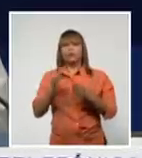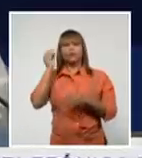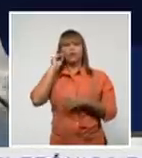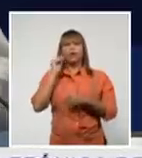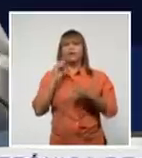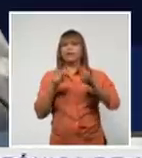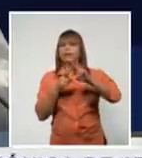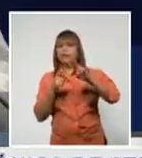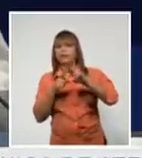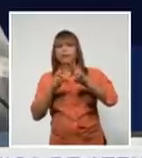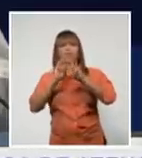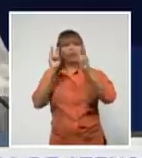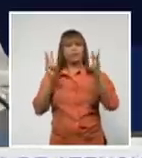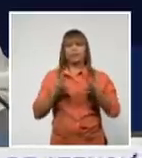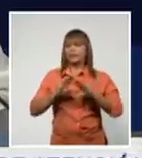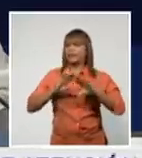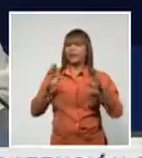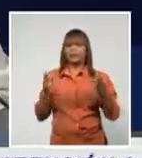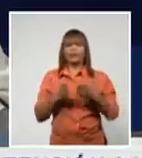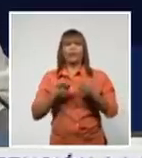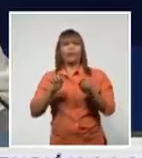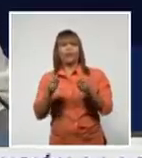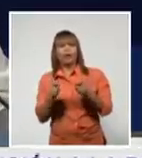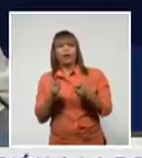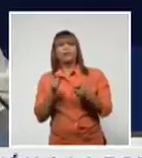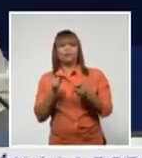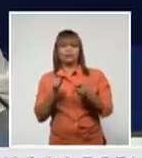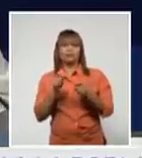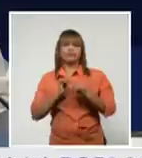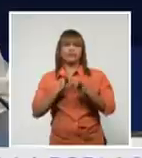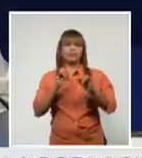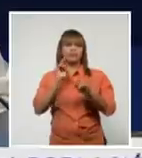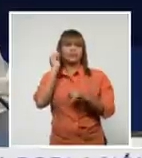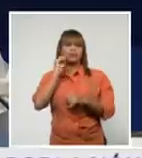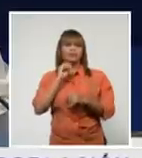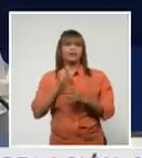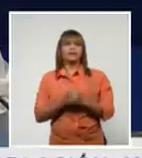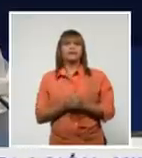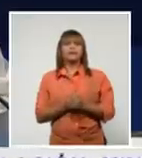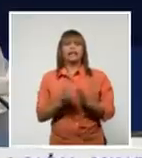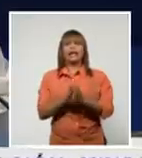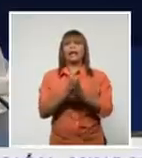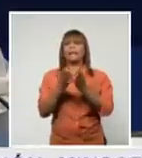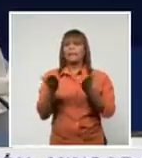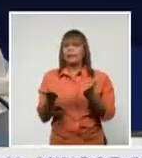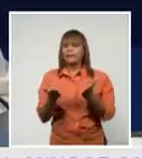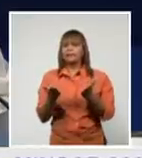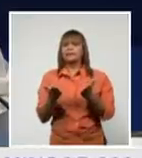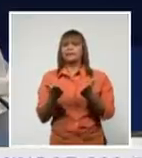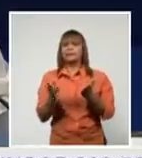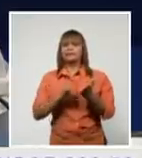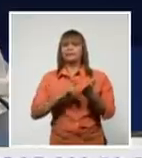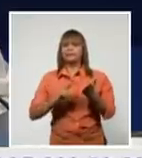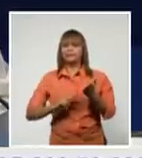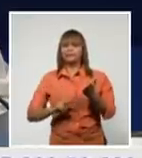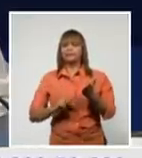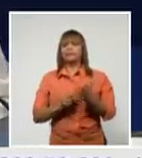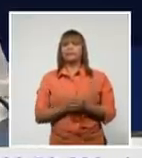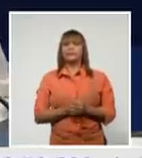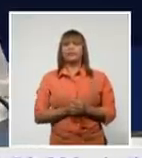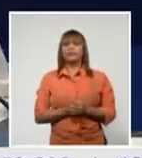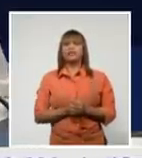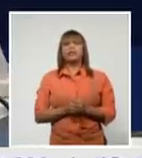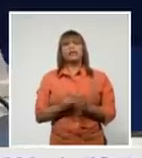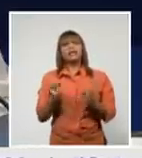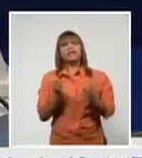digo medios es televisión, es radio, es prensa escrita, pues deja claro